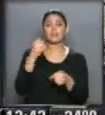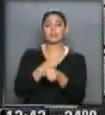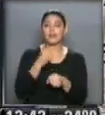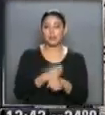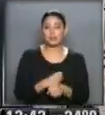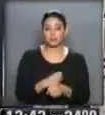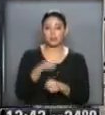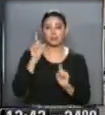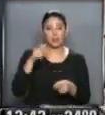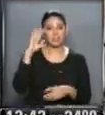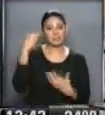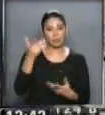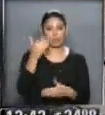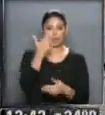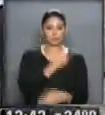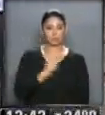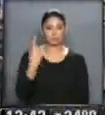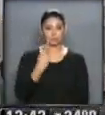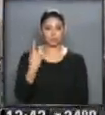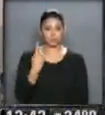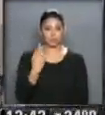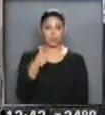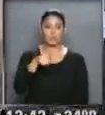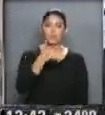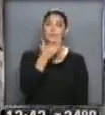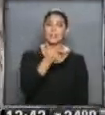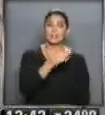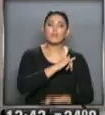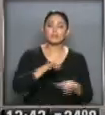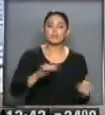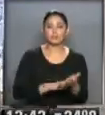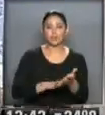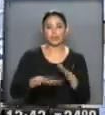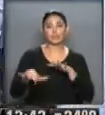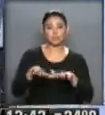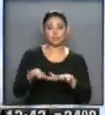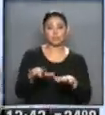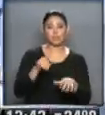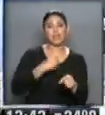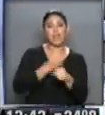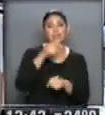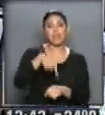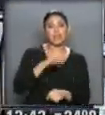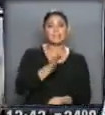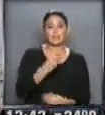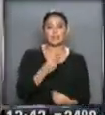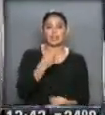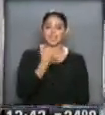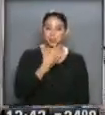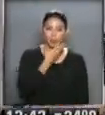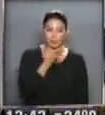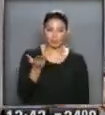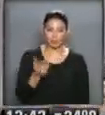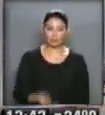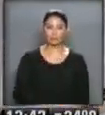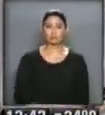que están saludando a las autoridades. Seguramente está pidiendo información respecto de lo que pasó y lo que se pudo averiguar hasta el momento. No habló Randazzo